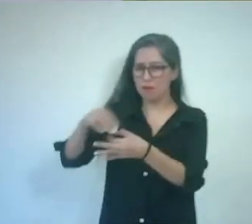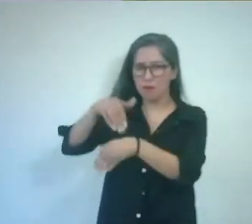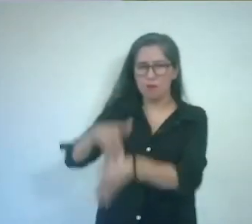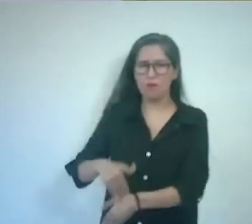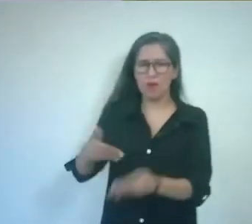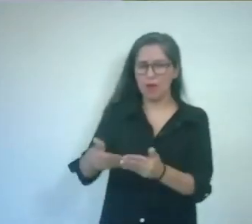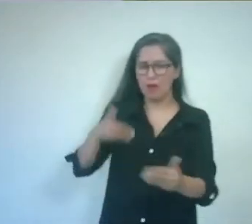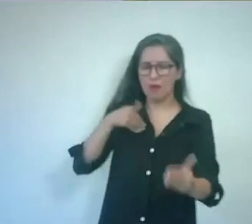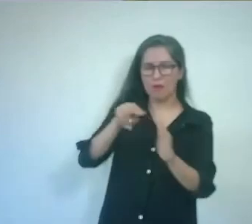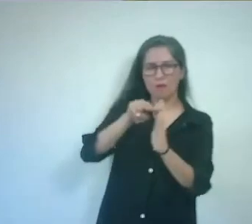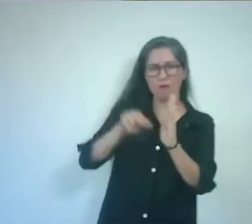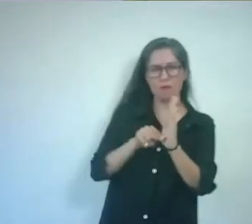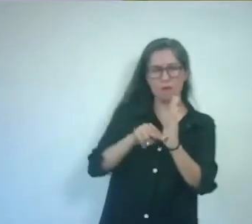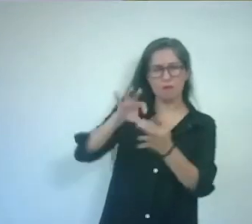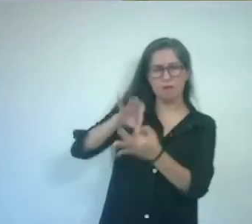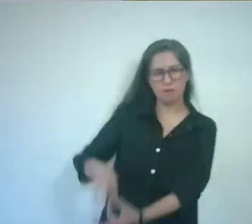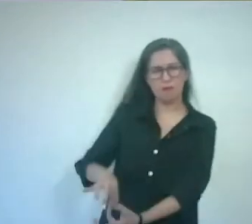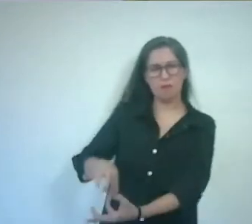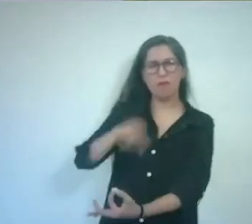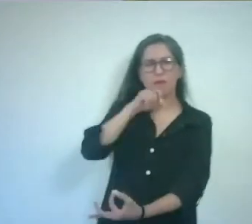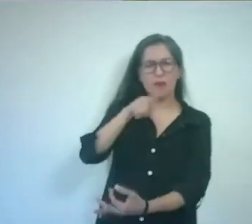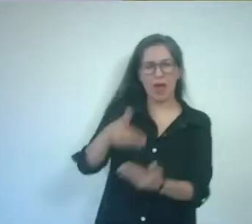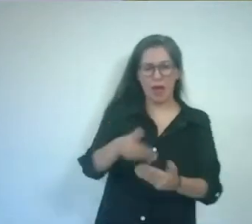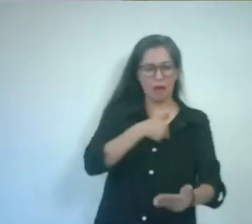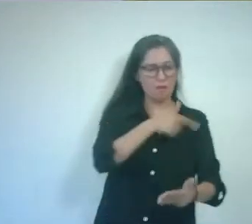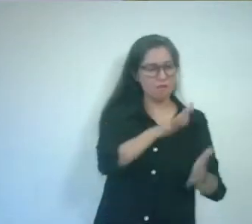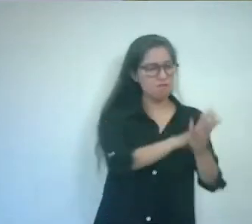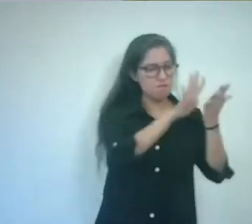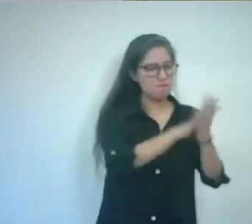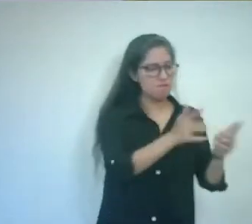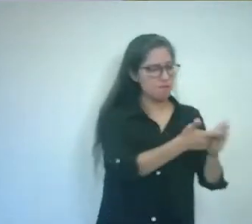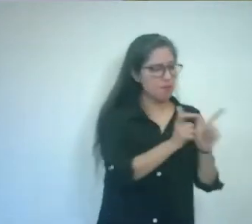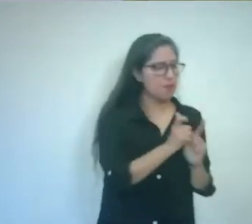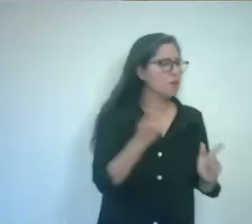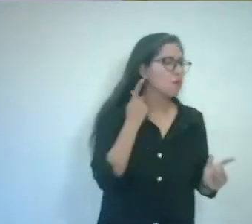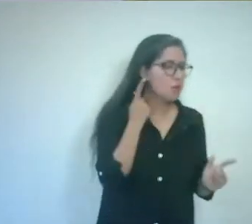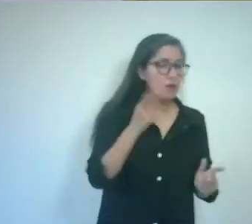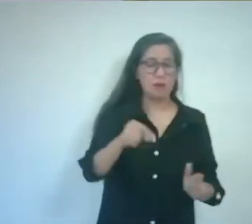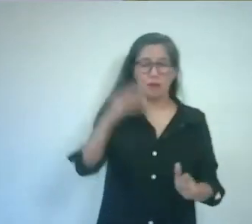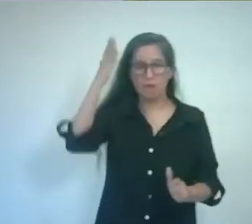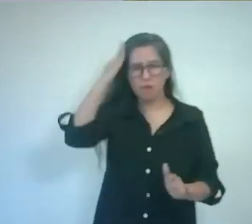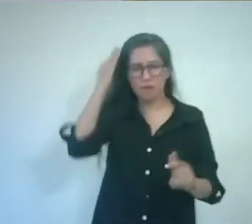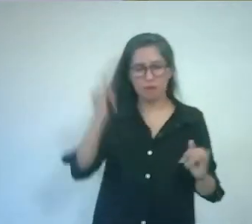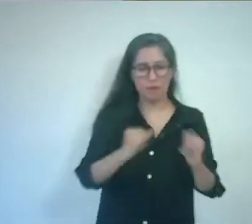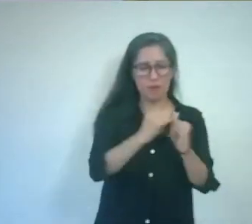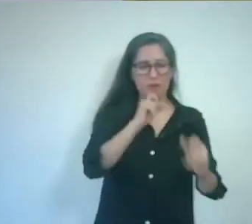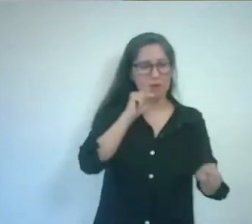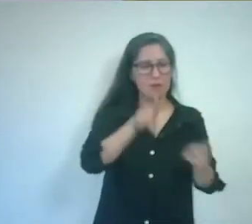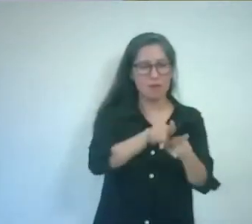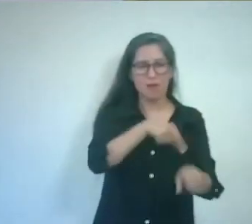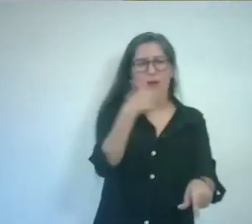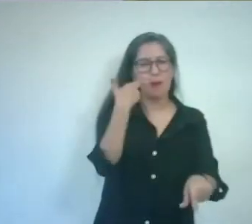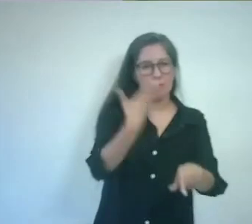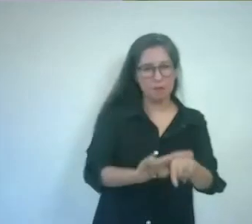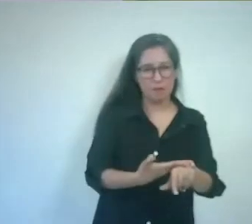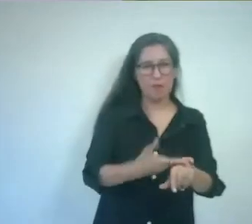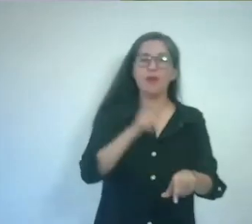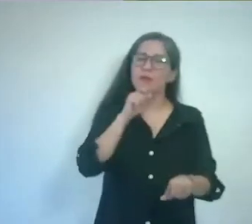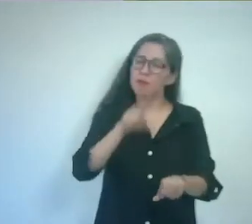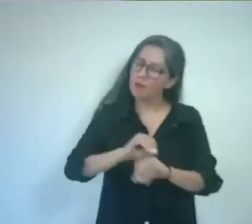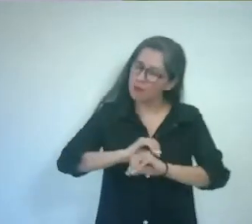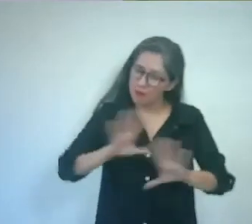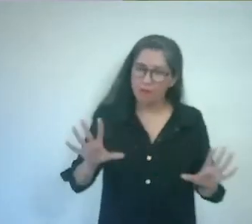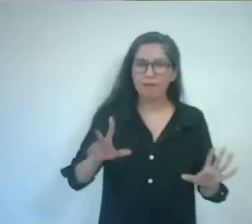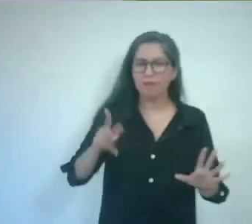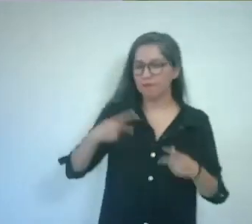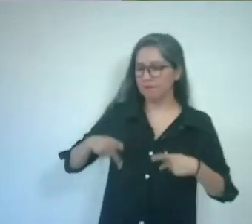previamente establecidas por parte de las y los contendientes, los partidos políticos, las autoridades e instituciones correspondientes y, desde luego, de